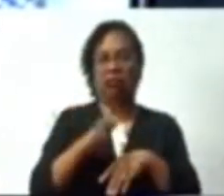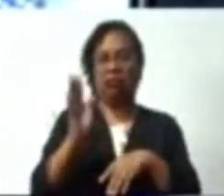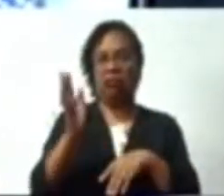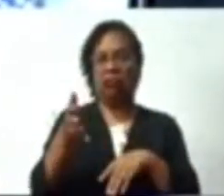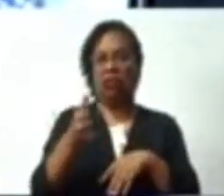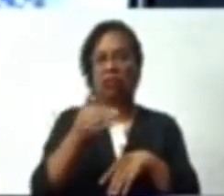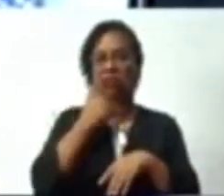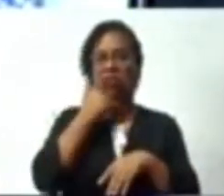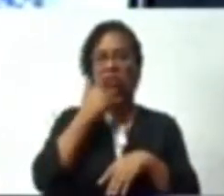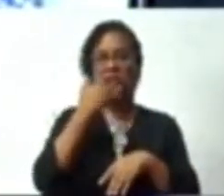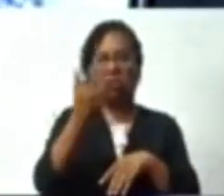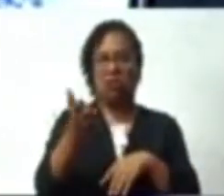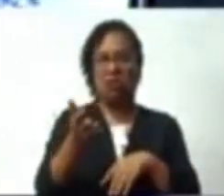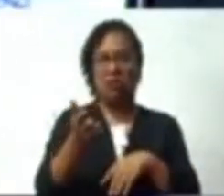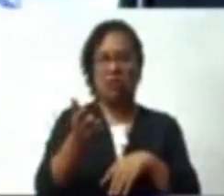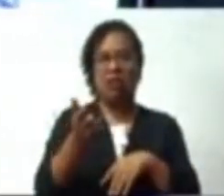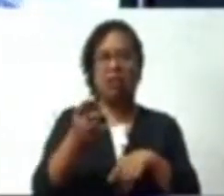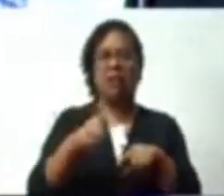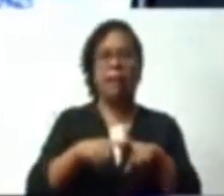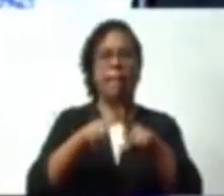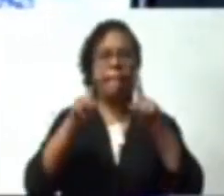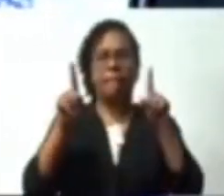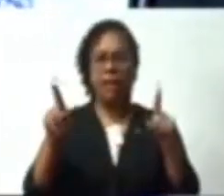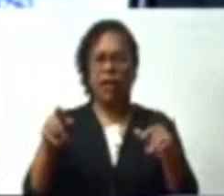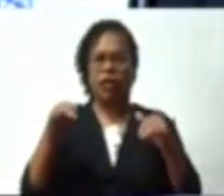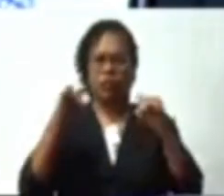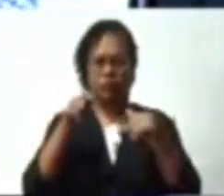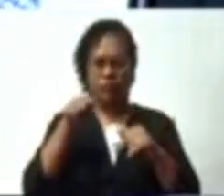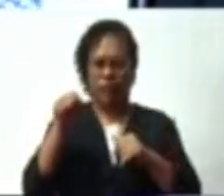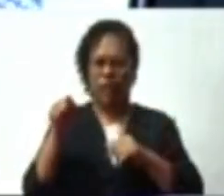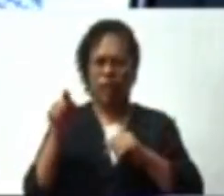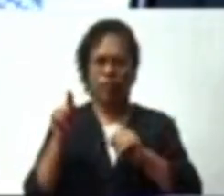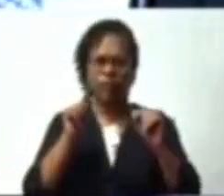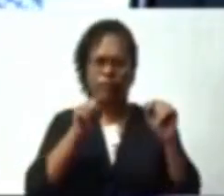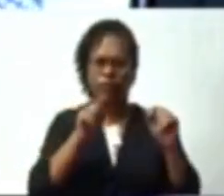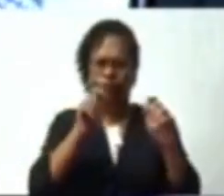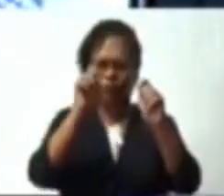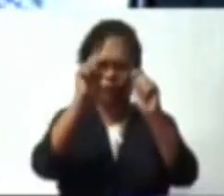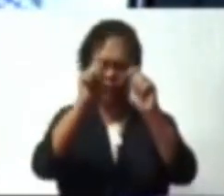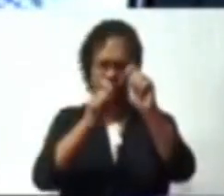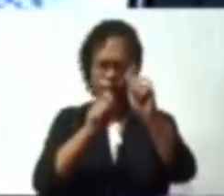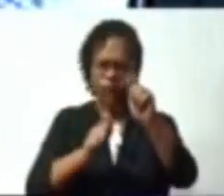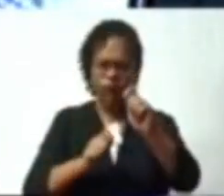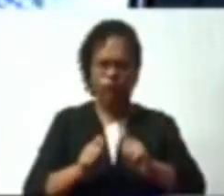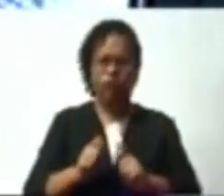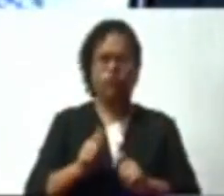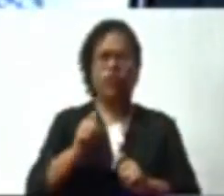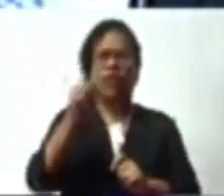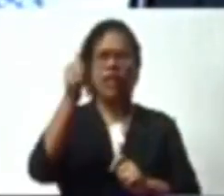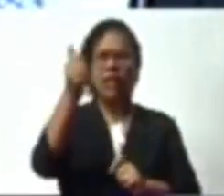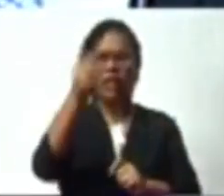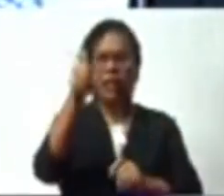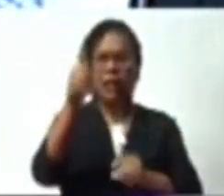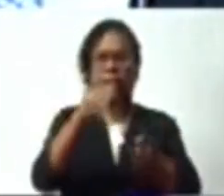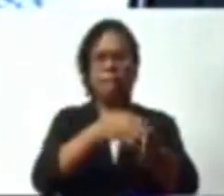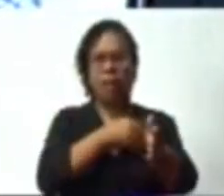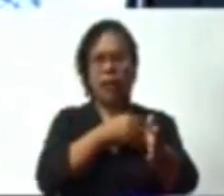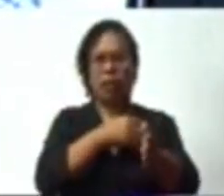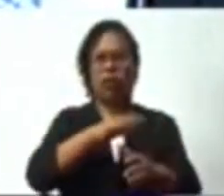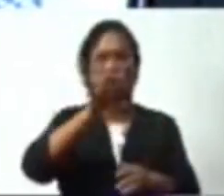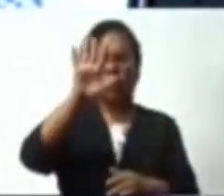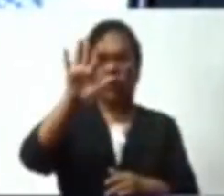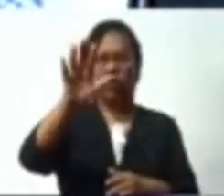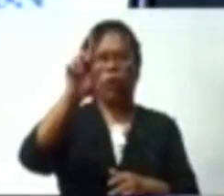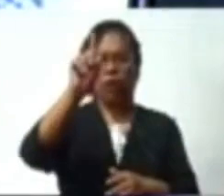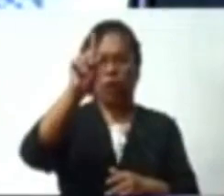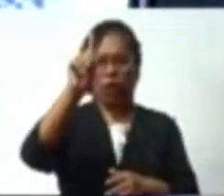infuncional, y aquí se hizo una inversión de 10.050.000 pesos. Pero eso